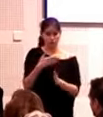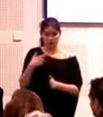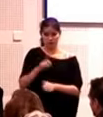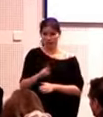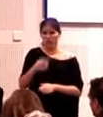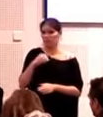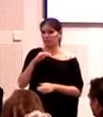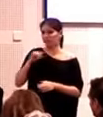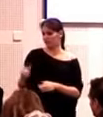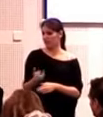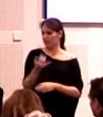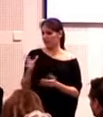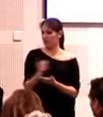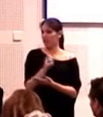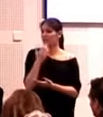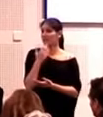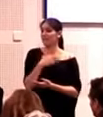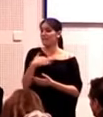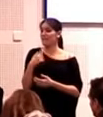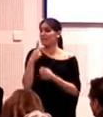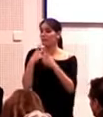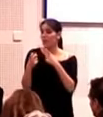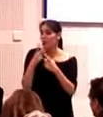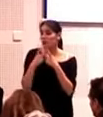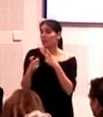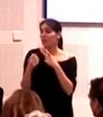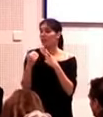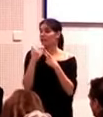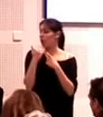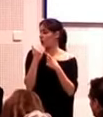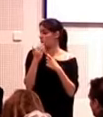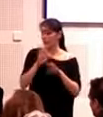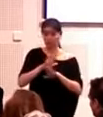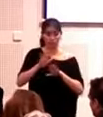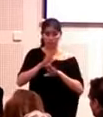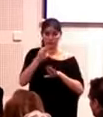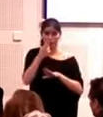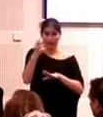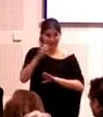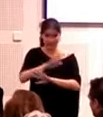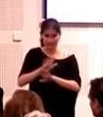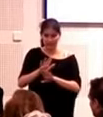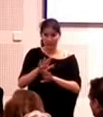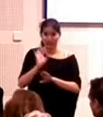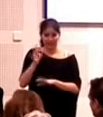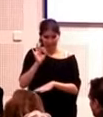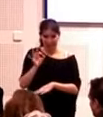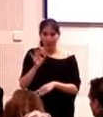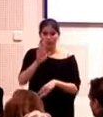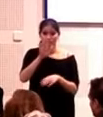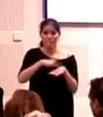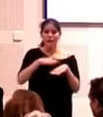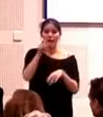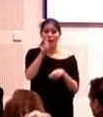poco cansados. Si queréis hacer alguna pregunta, pero vamos, sobre todo, o sea, de verdad, para las